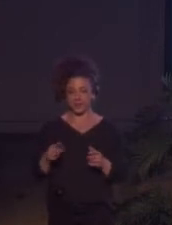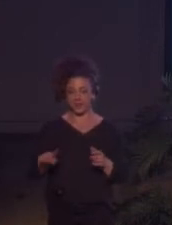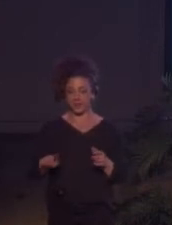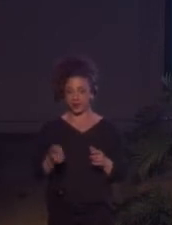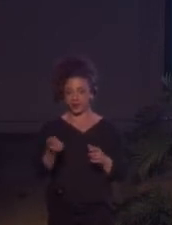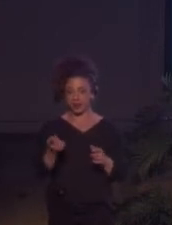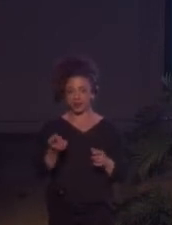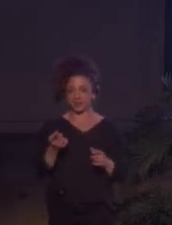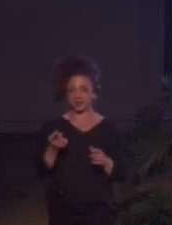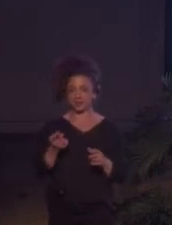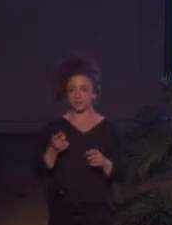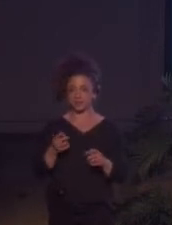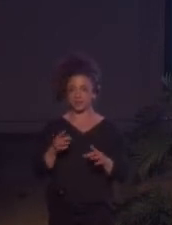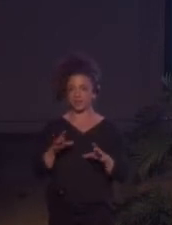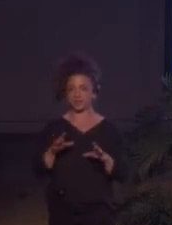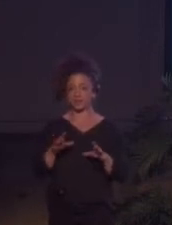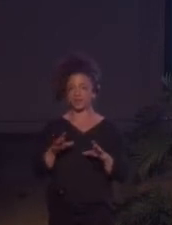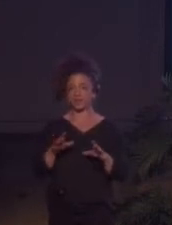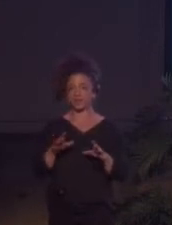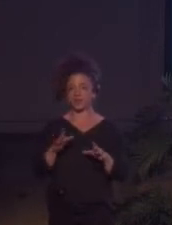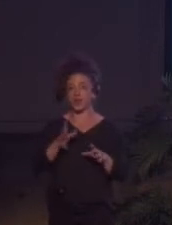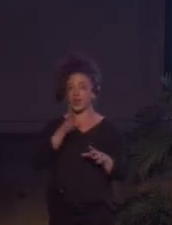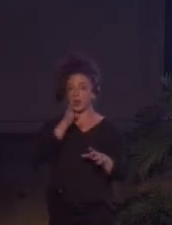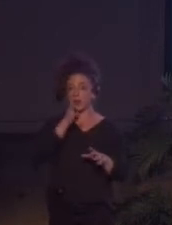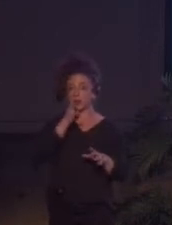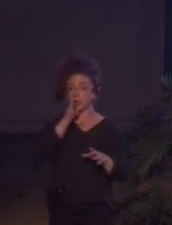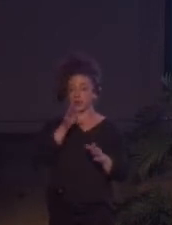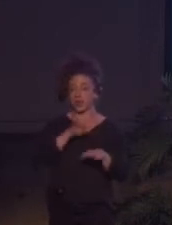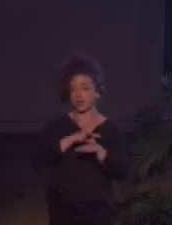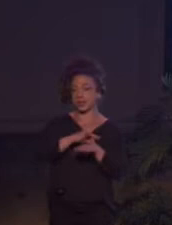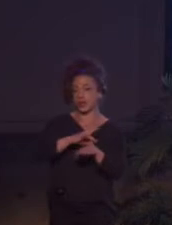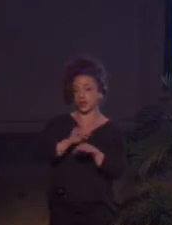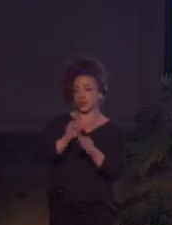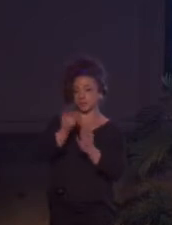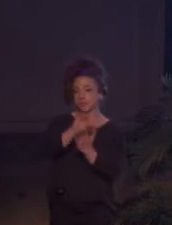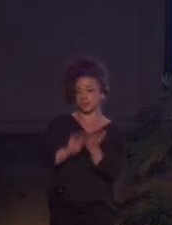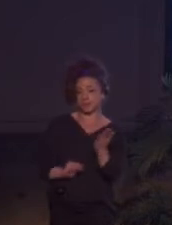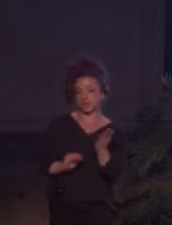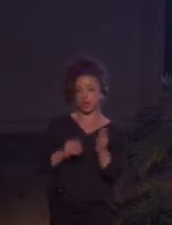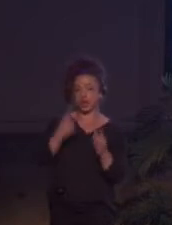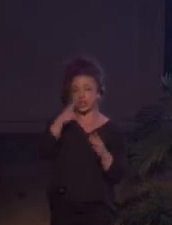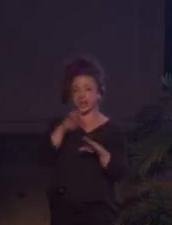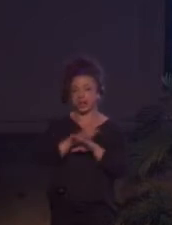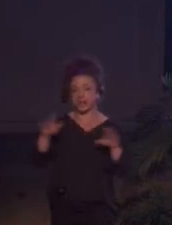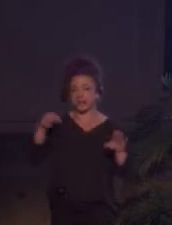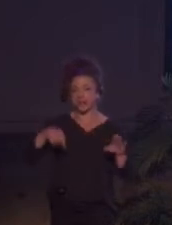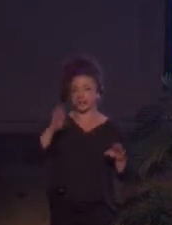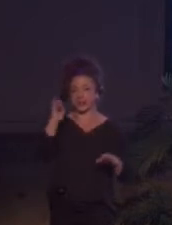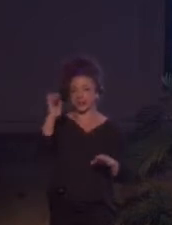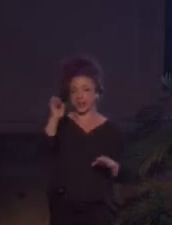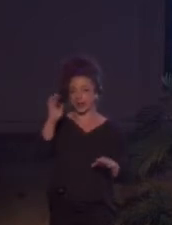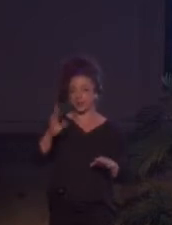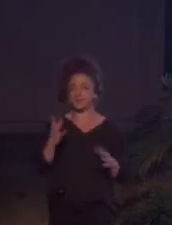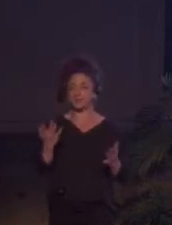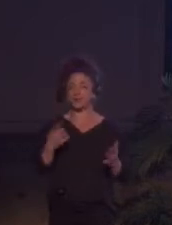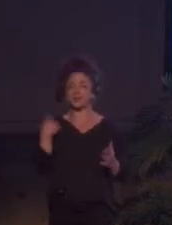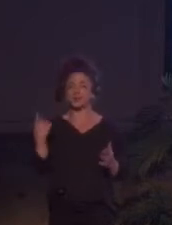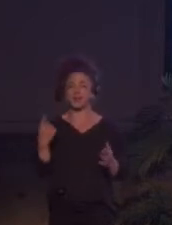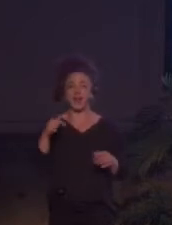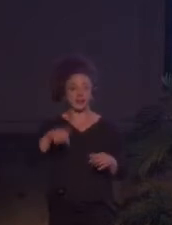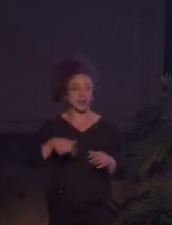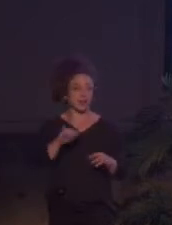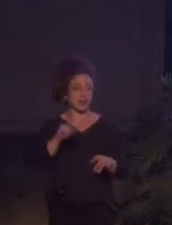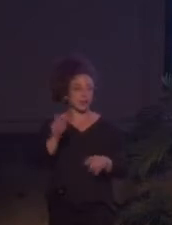ironía cierta sobre la vida, que hemos hecho el guión, que no tiene nada que ver con esta charla, y nosotras como hay gente